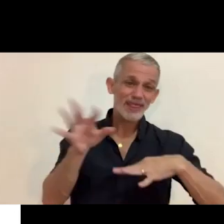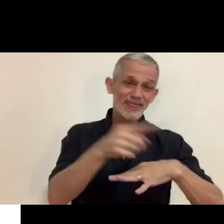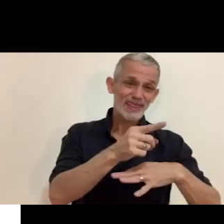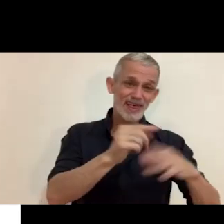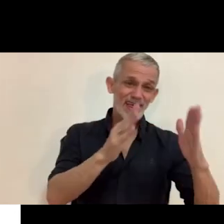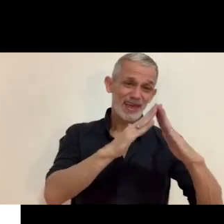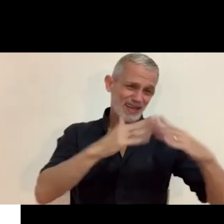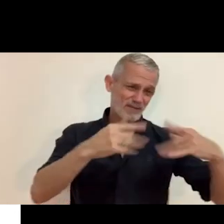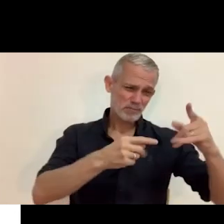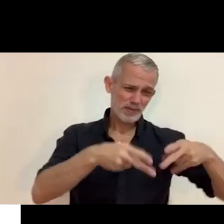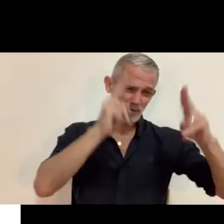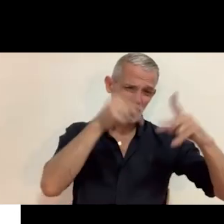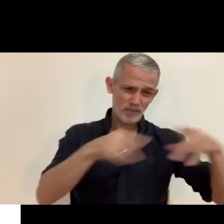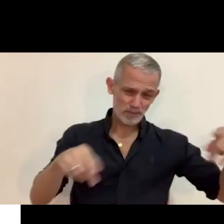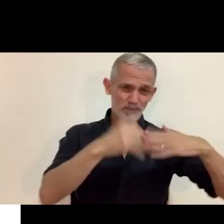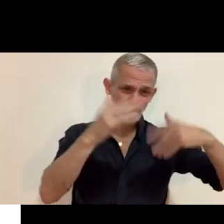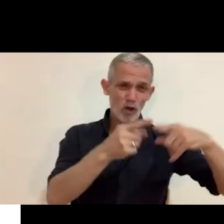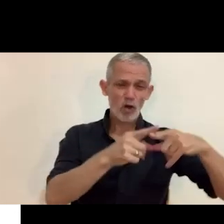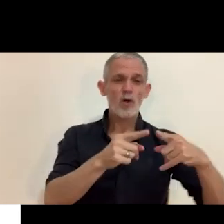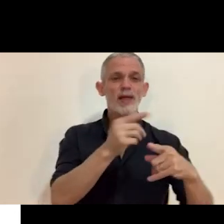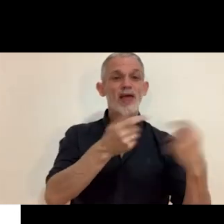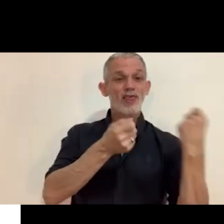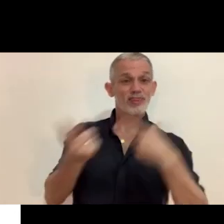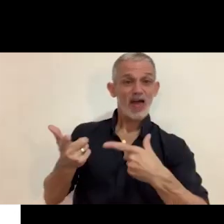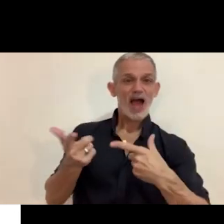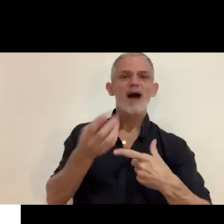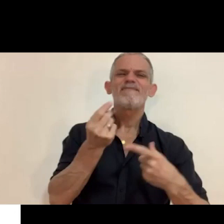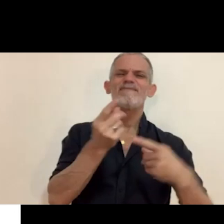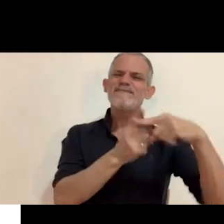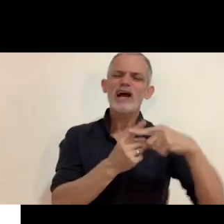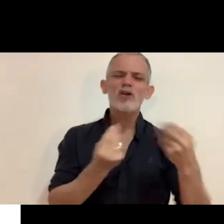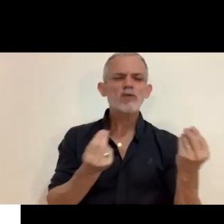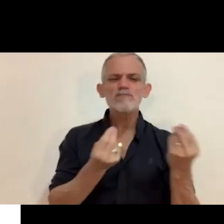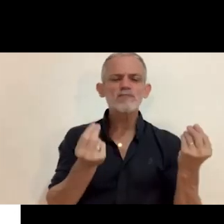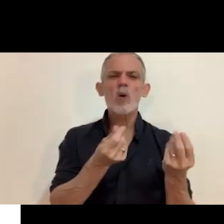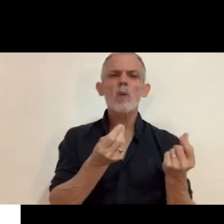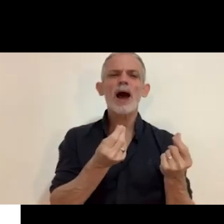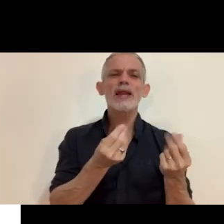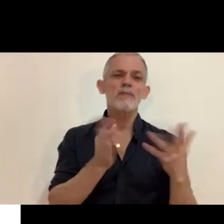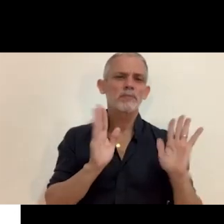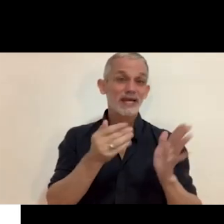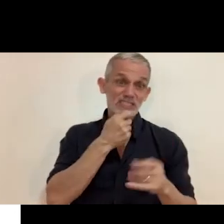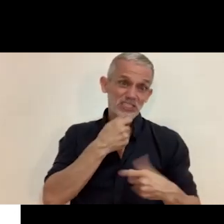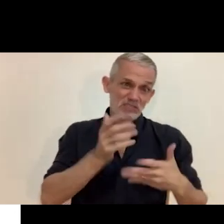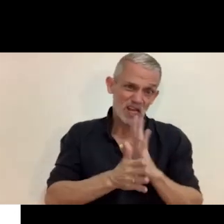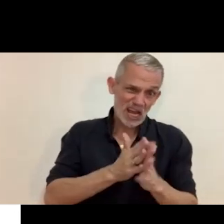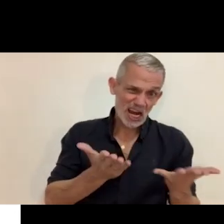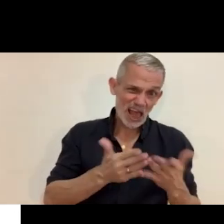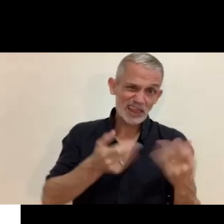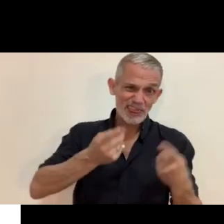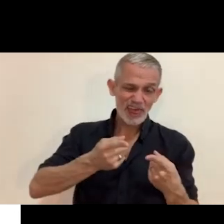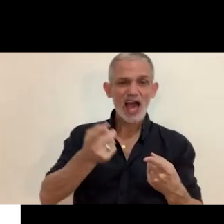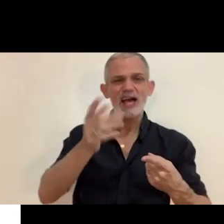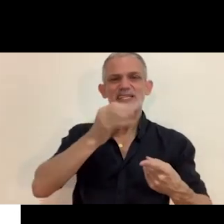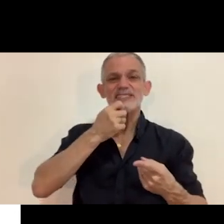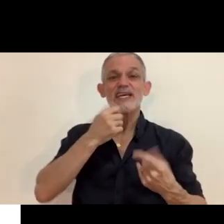el enajenante, el cedente, tendrá que evaluar, siempre que sea título oneroso, si lo alcanza